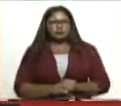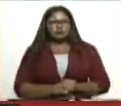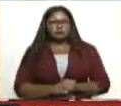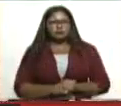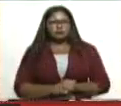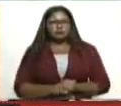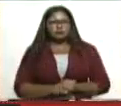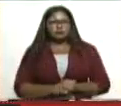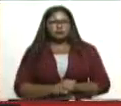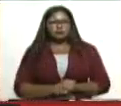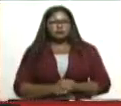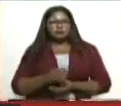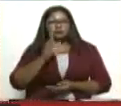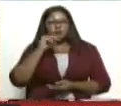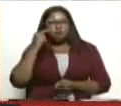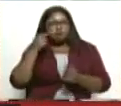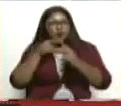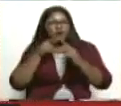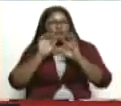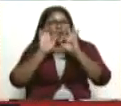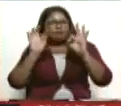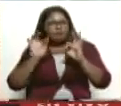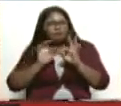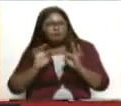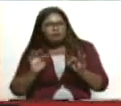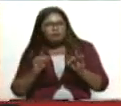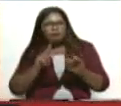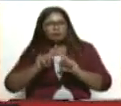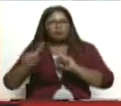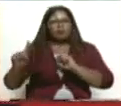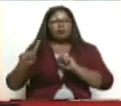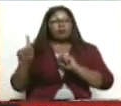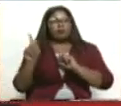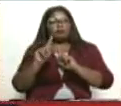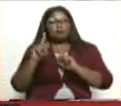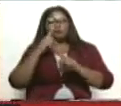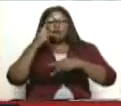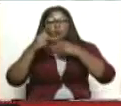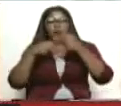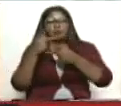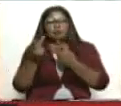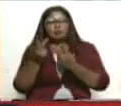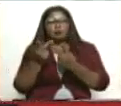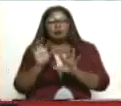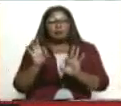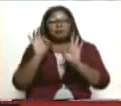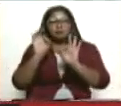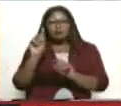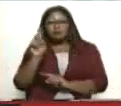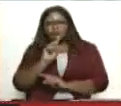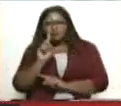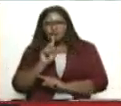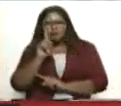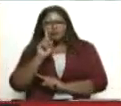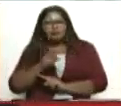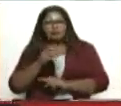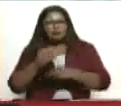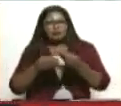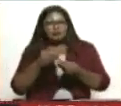una política aislada, no es una política particular, sino más bien es